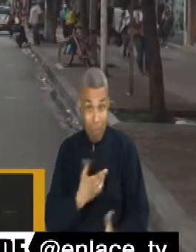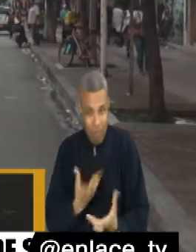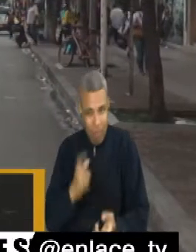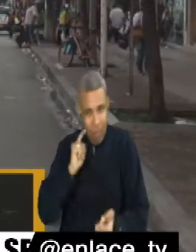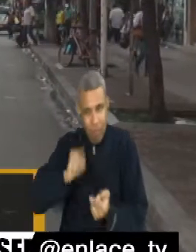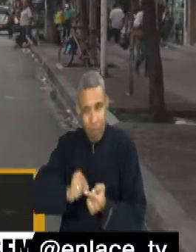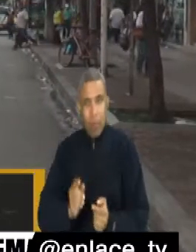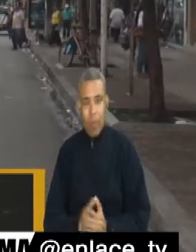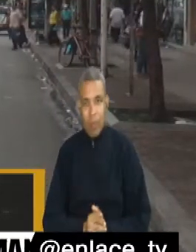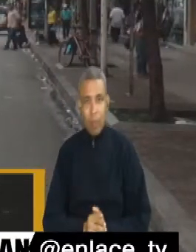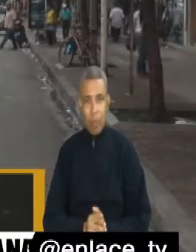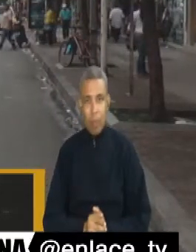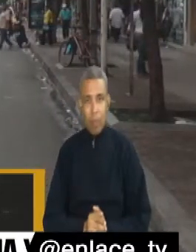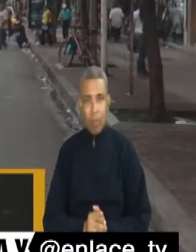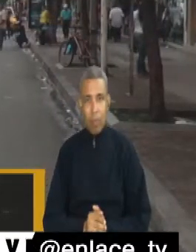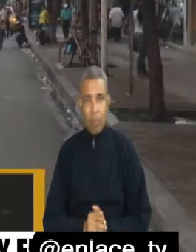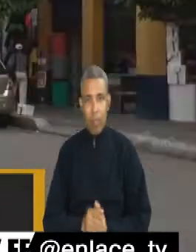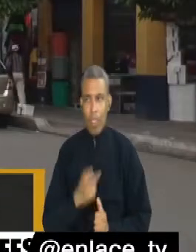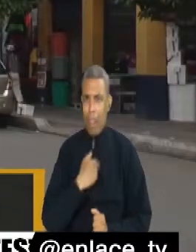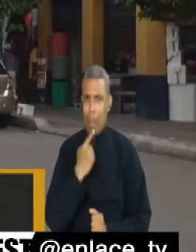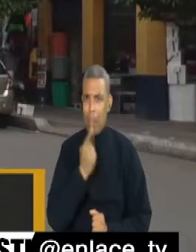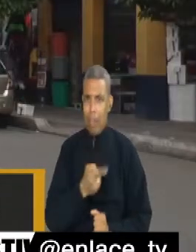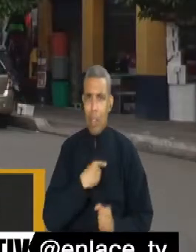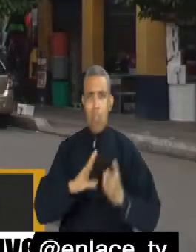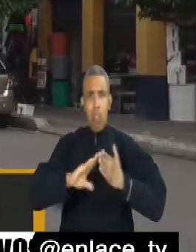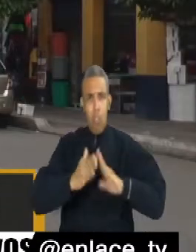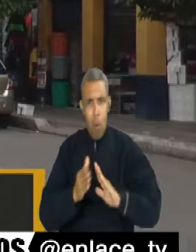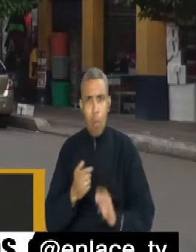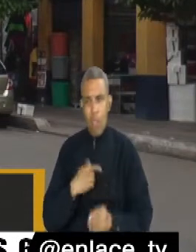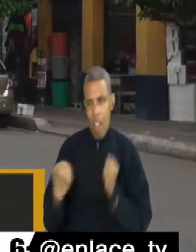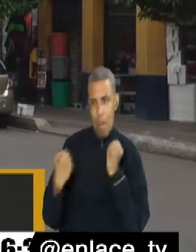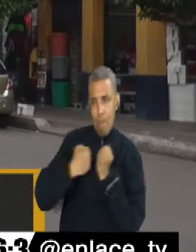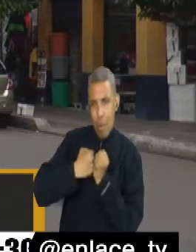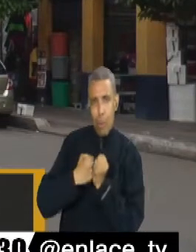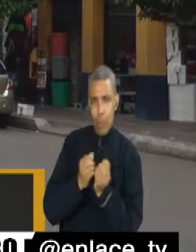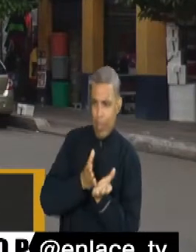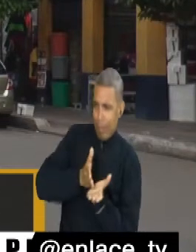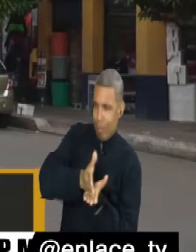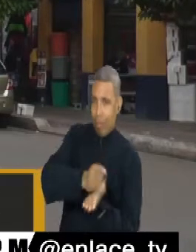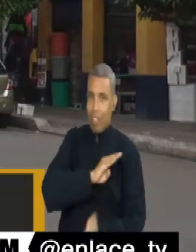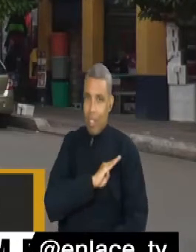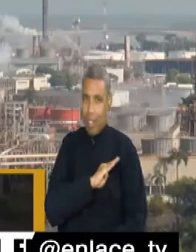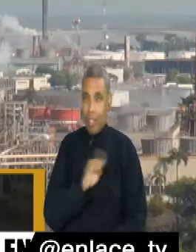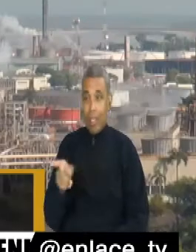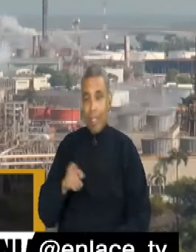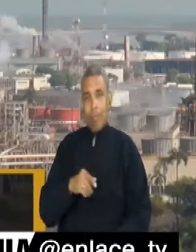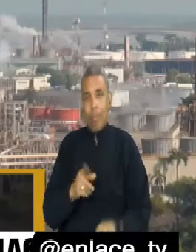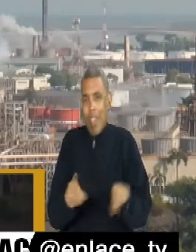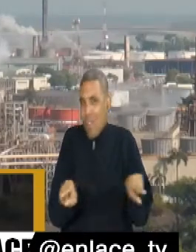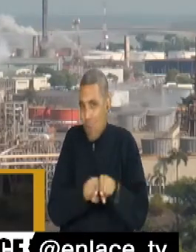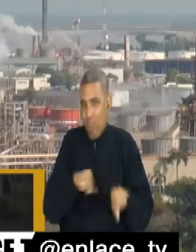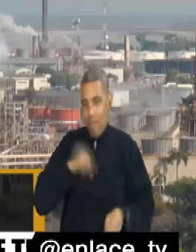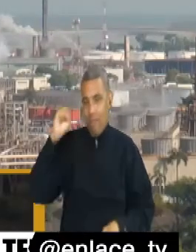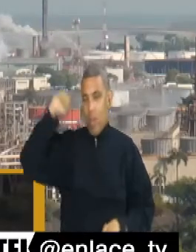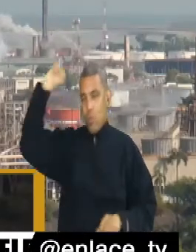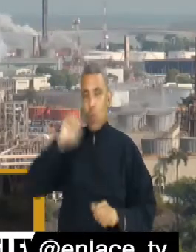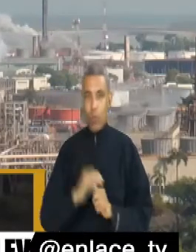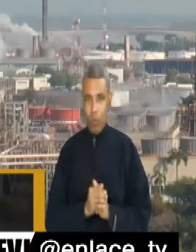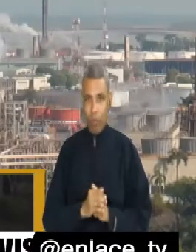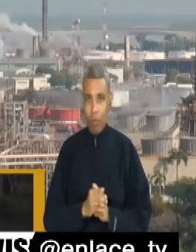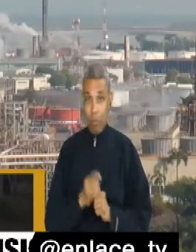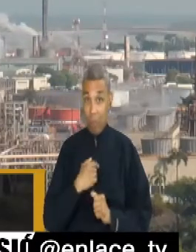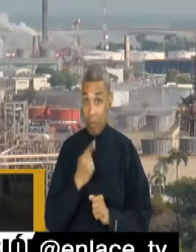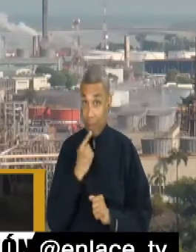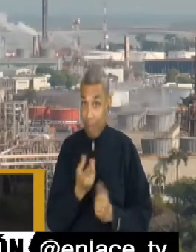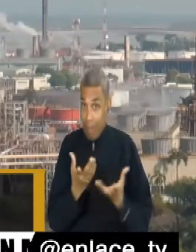esta jornada fue el pueblo de Barranca Bermeja, quien le dio nuevamente su voto de confianza para seguir trabajando por la comunidad, principalmente en la lucha